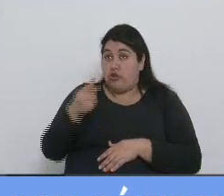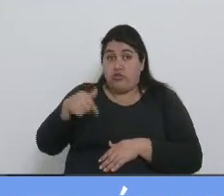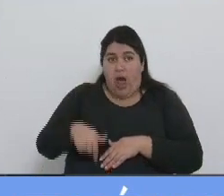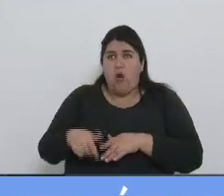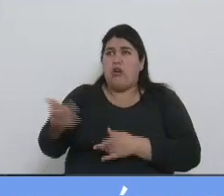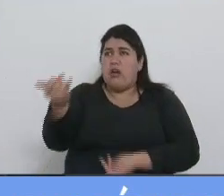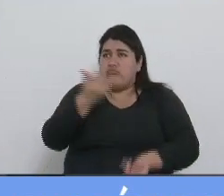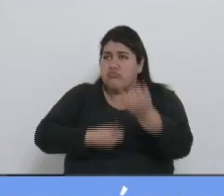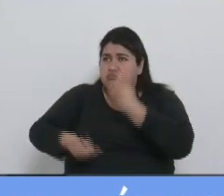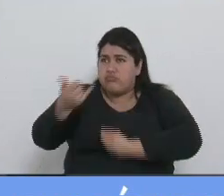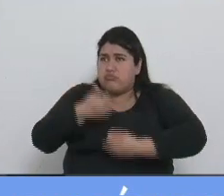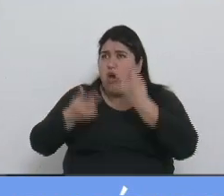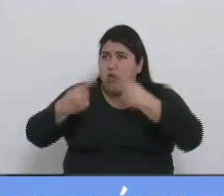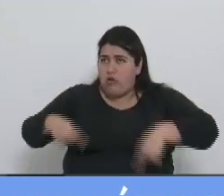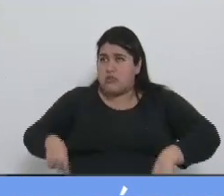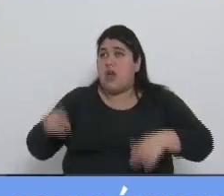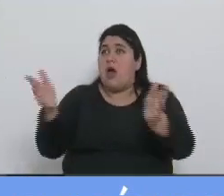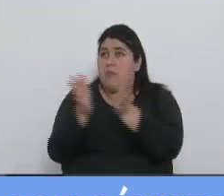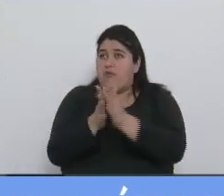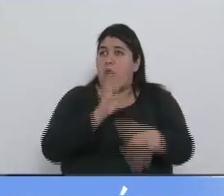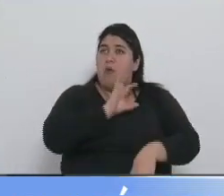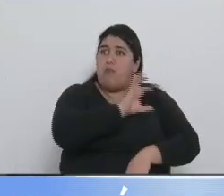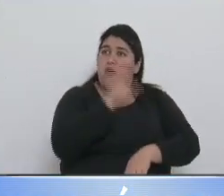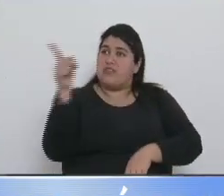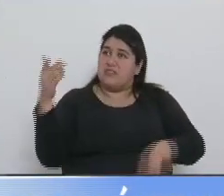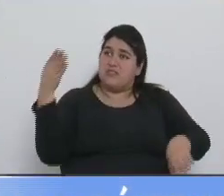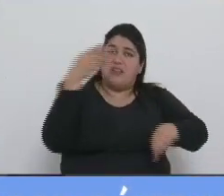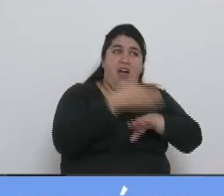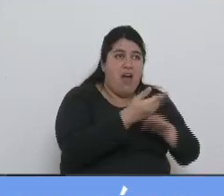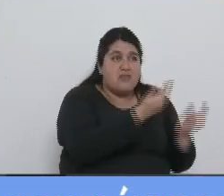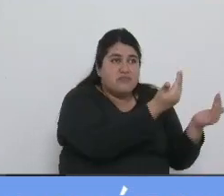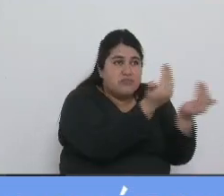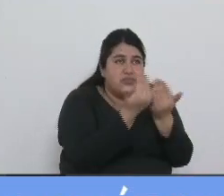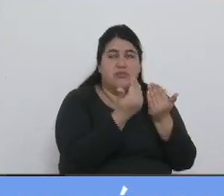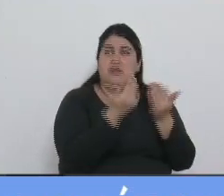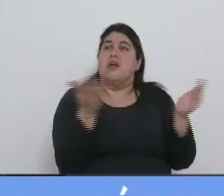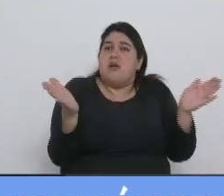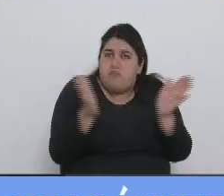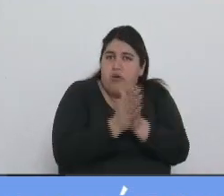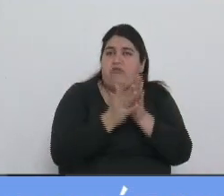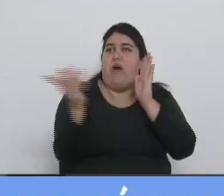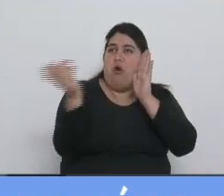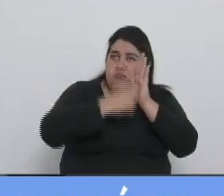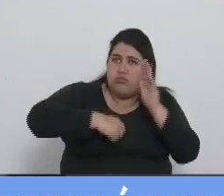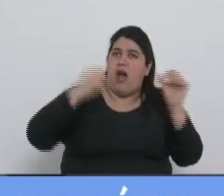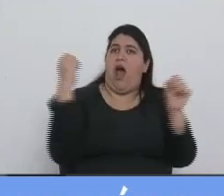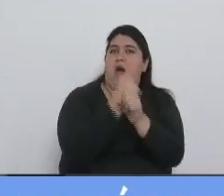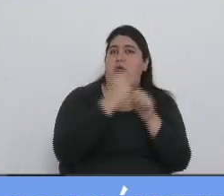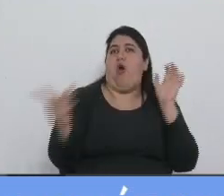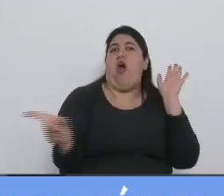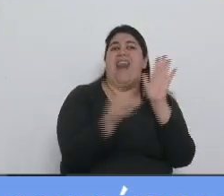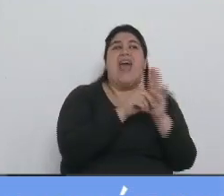escucharlos, preste sus oídos también y reglamente de una buena vez por todas la Ley Provincial